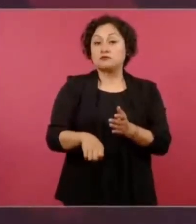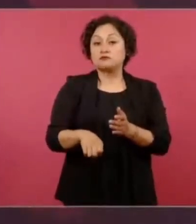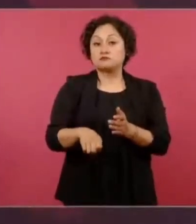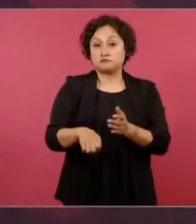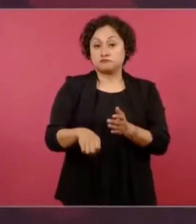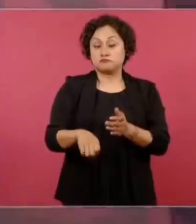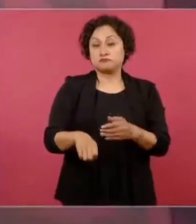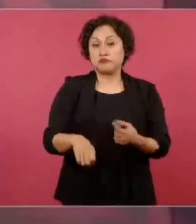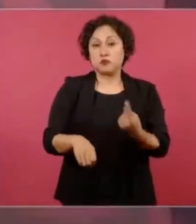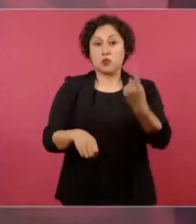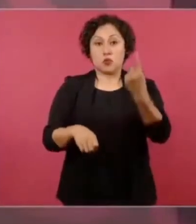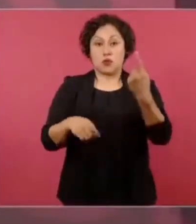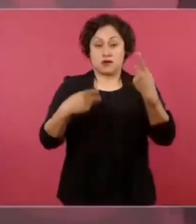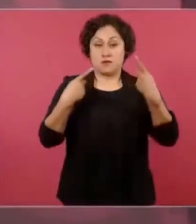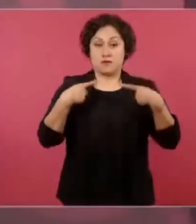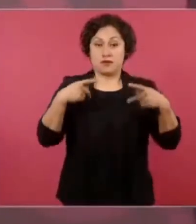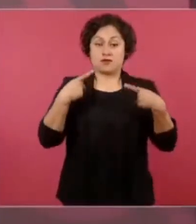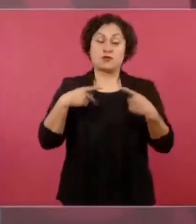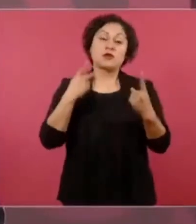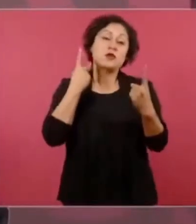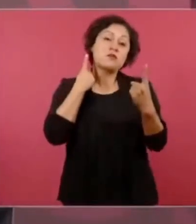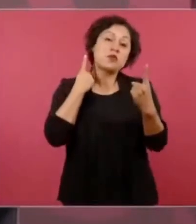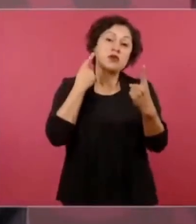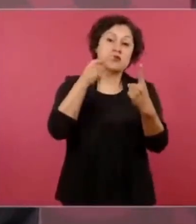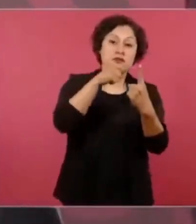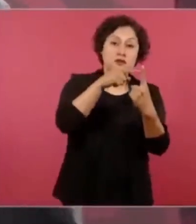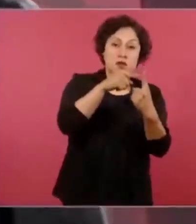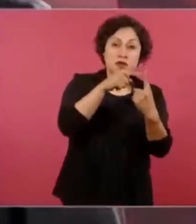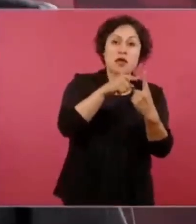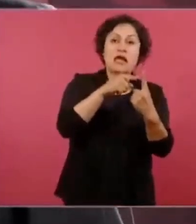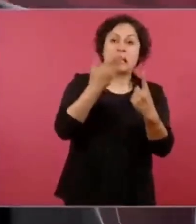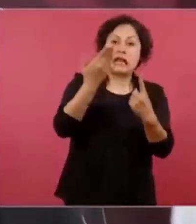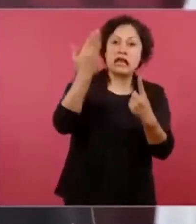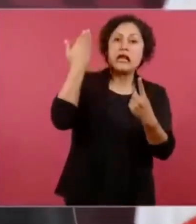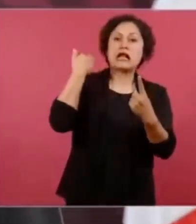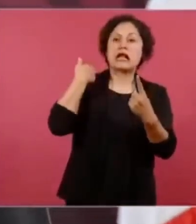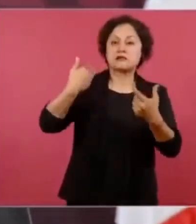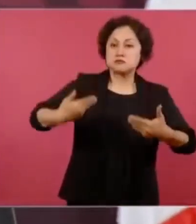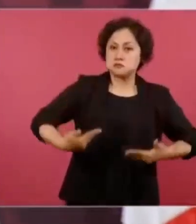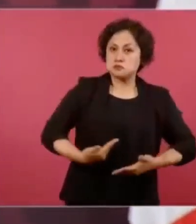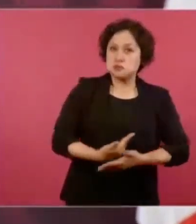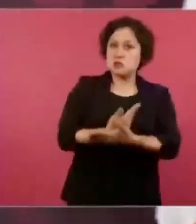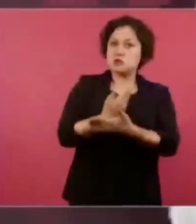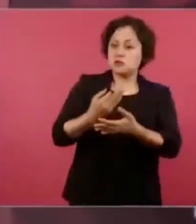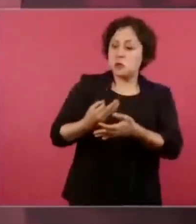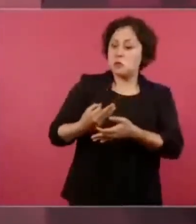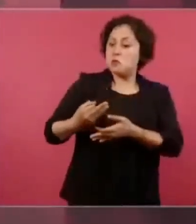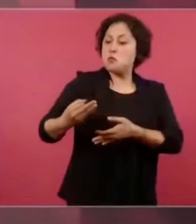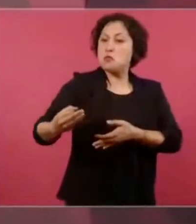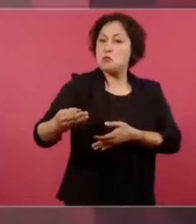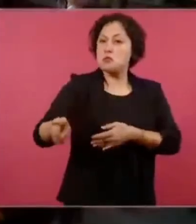que había estudiado en una escuela pública, que venía de un pueblo, de un municipio,